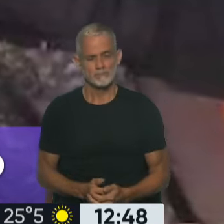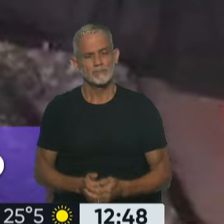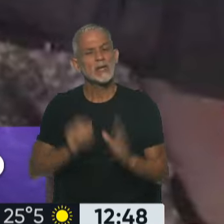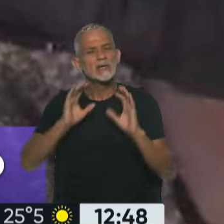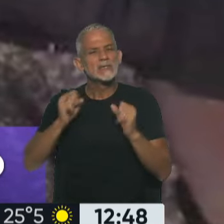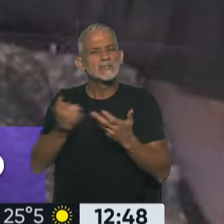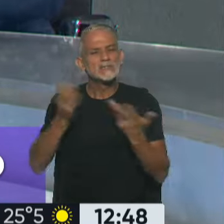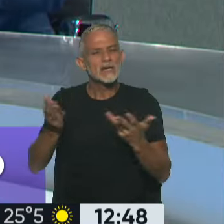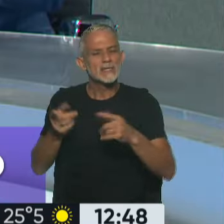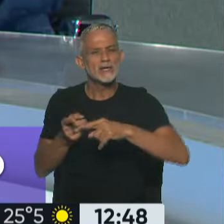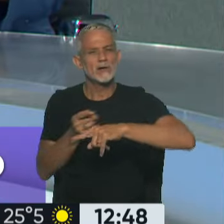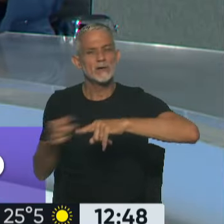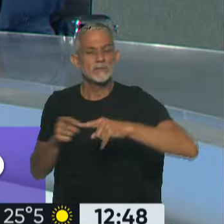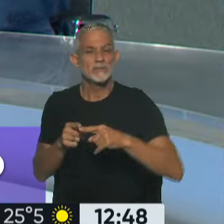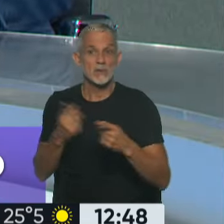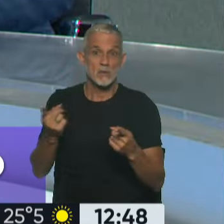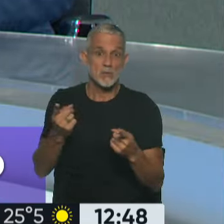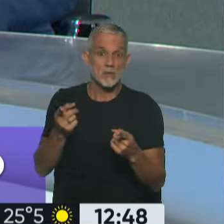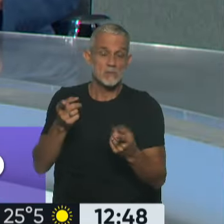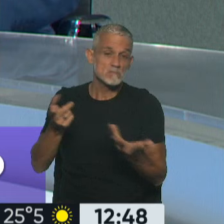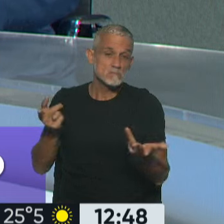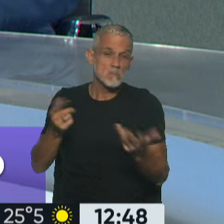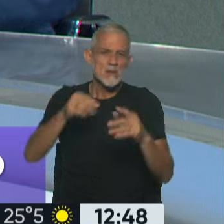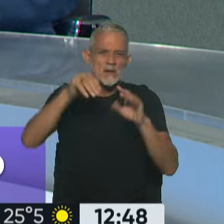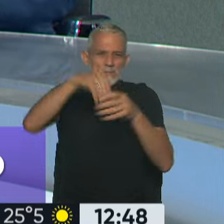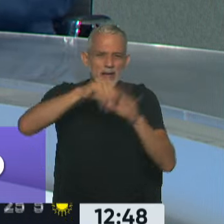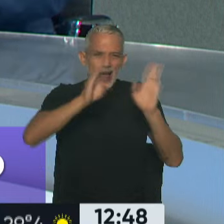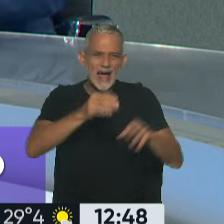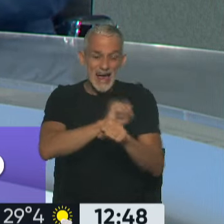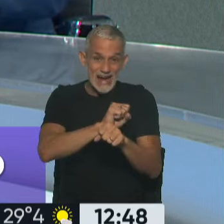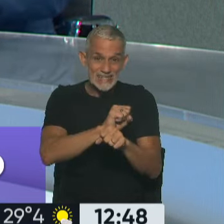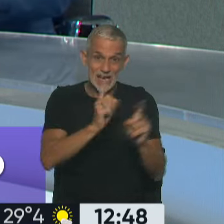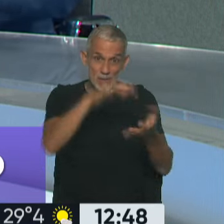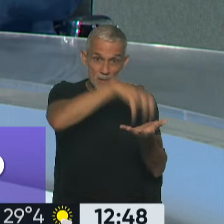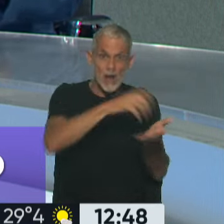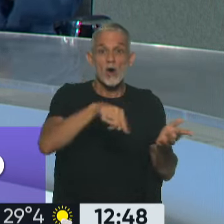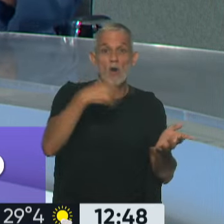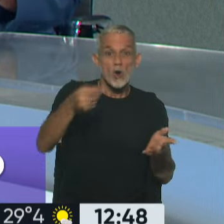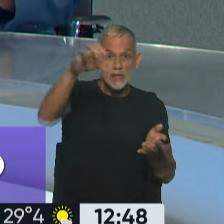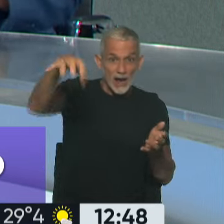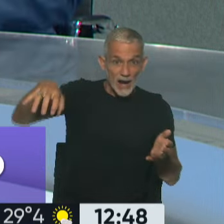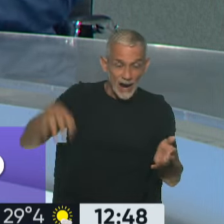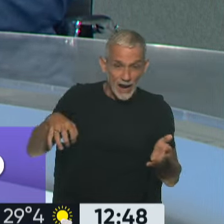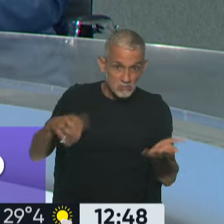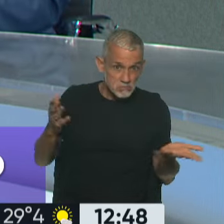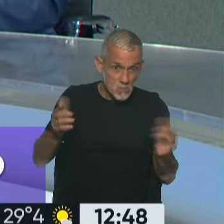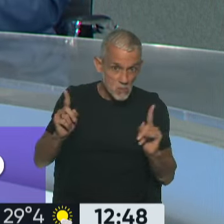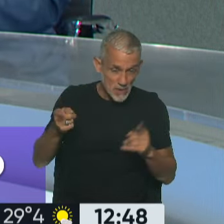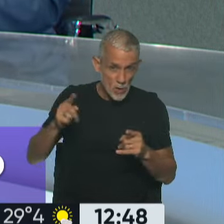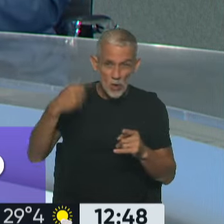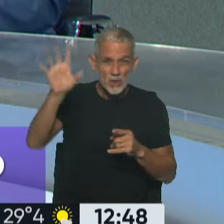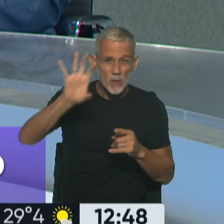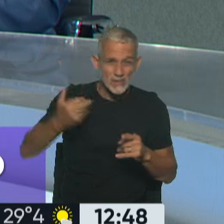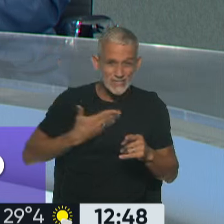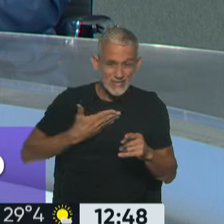Secretaria, este tipo de requisas, como se llevó a cabo en la cárcel de Piñeros, ¿se está realizando en otras dependencias justamente de